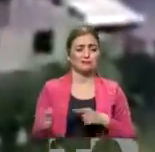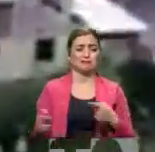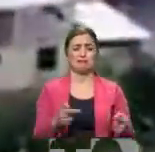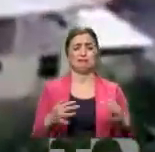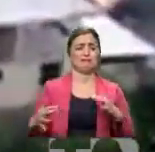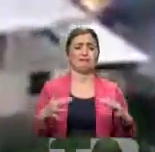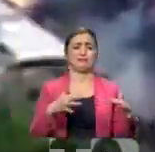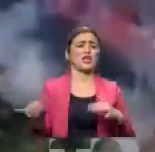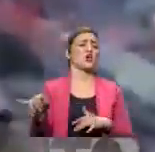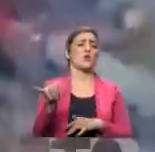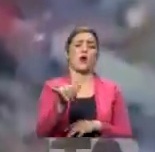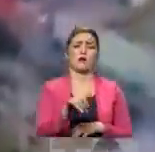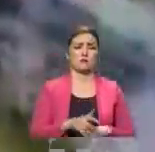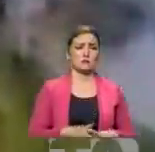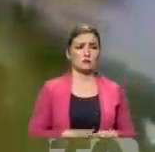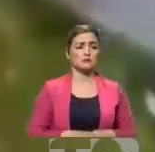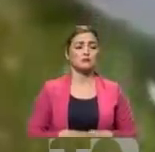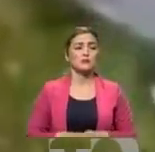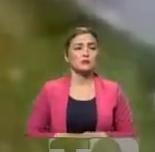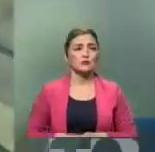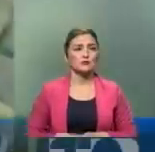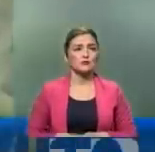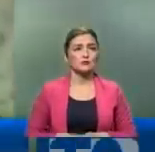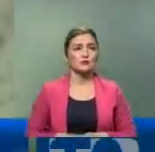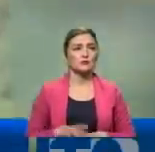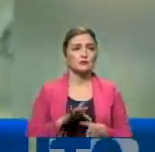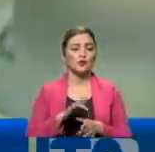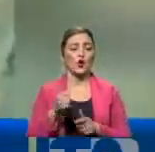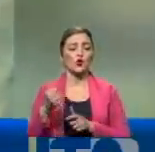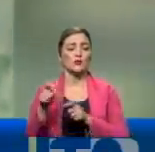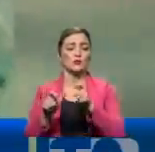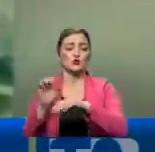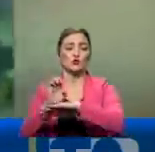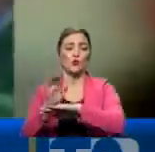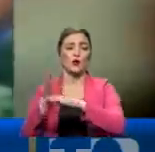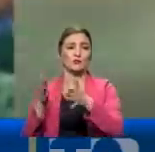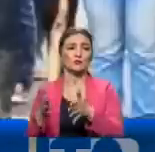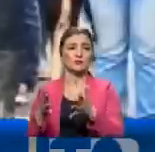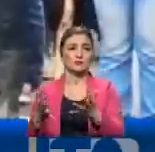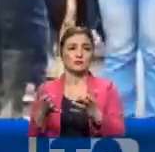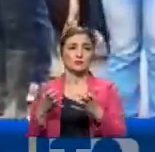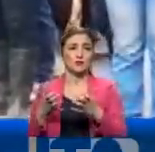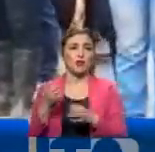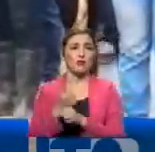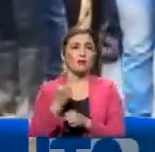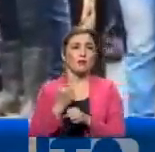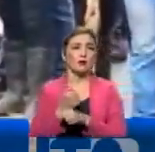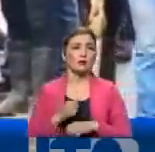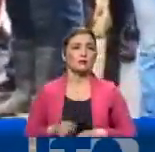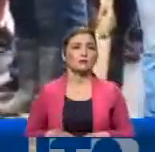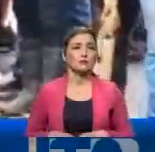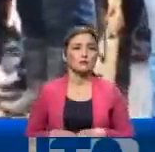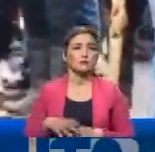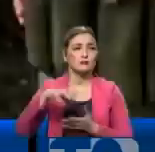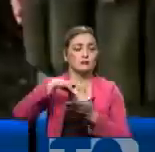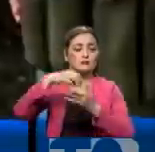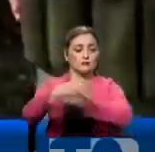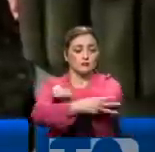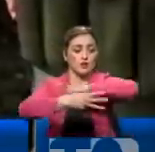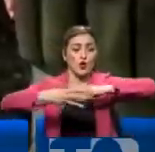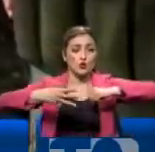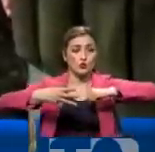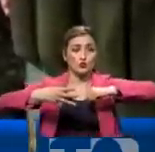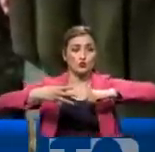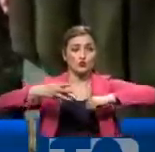una batalla de lado y lado. Solo ponían en riesgo a otros ecuatorianos que intentaban cumplir su trabajo. En la provincia de Pastaza